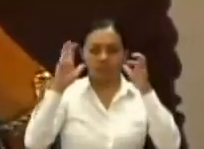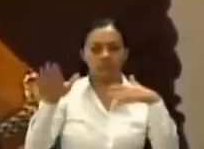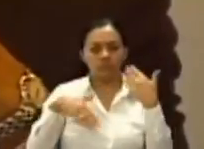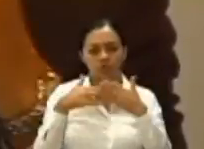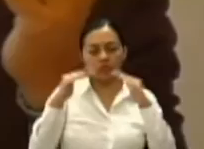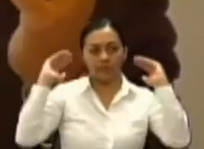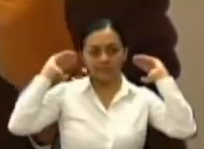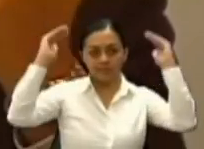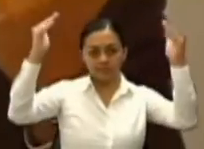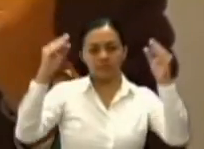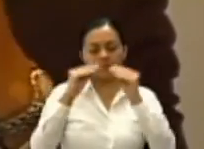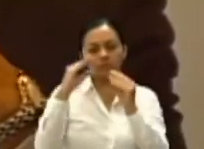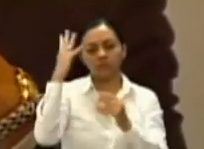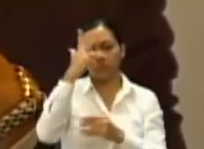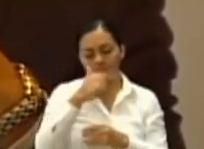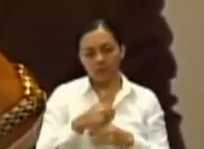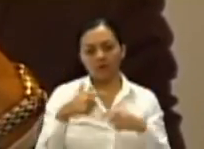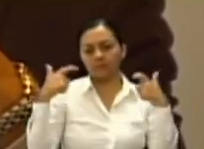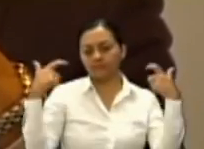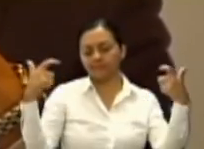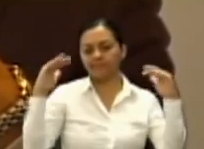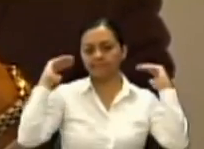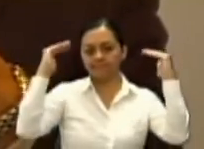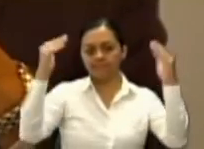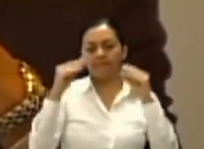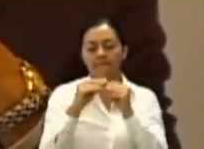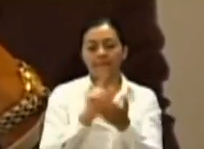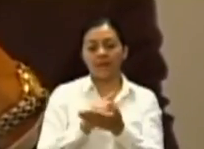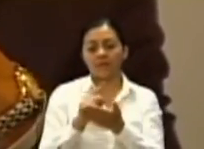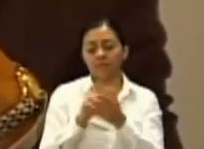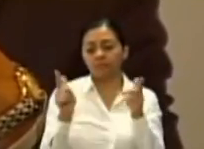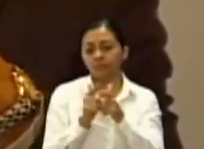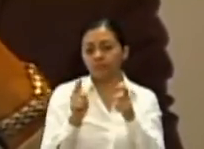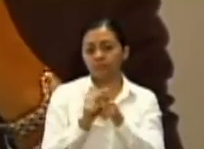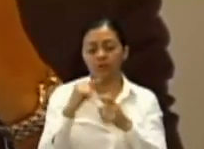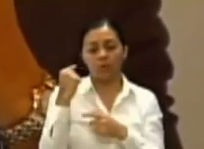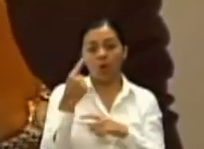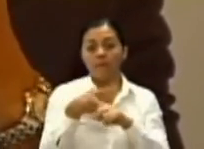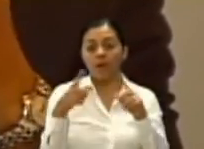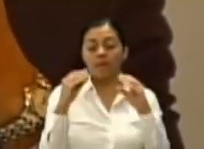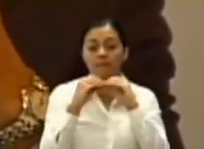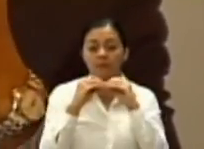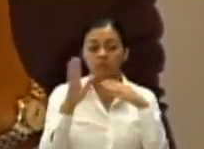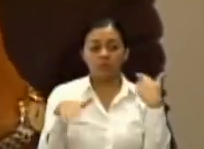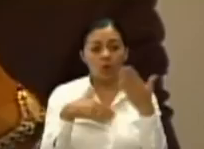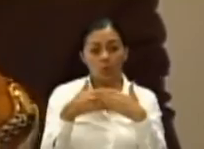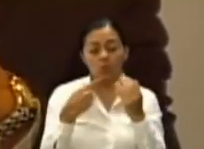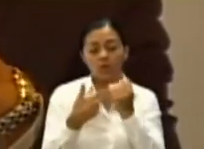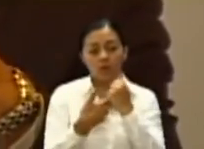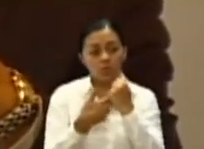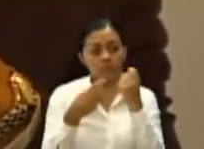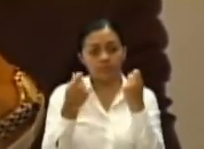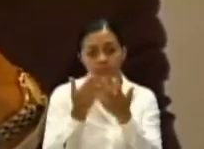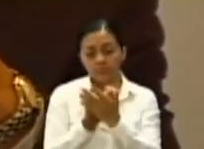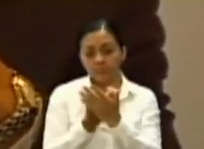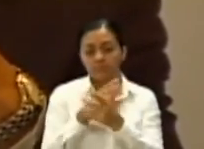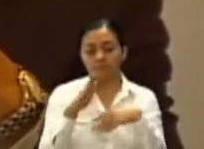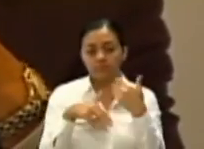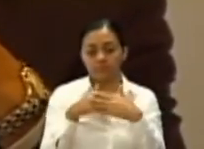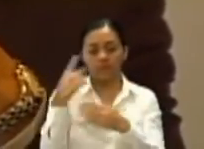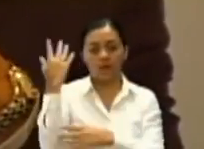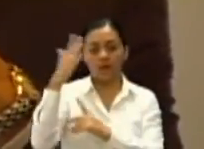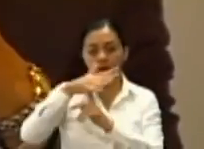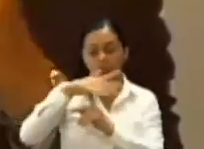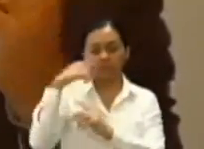templetes magníficos gigantescos hechos en muy pocas semanas todos los recursos con las que contamos helicópteros